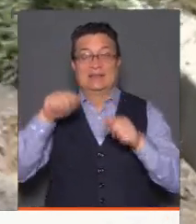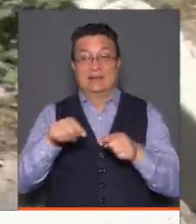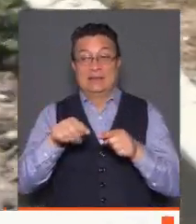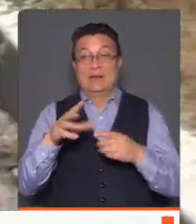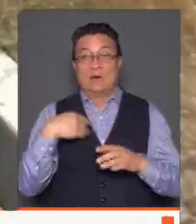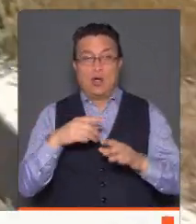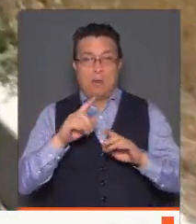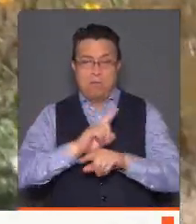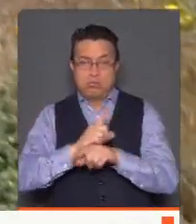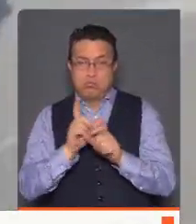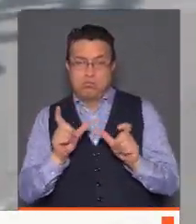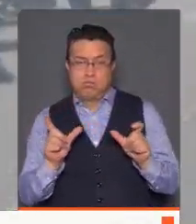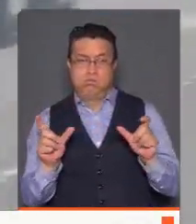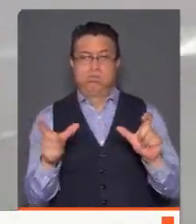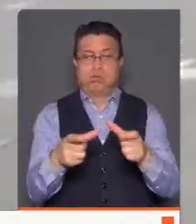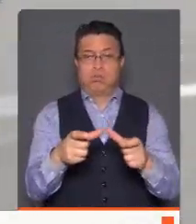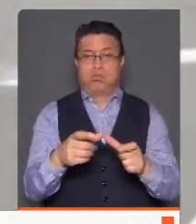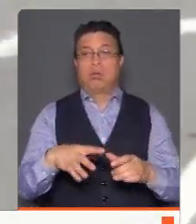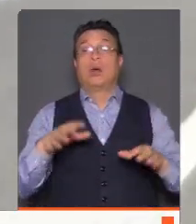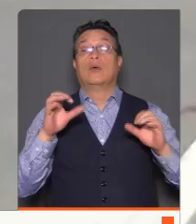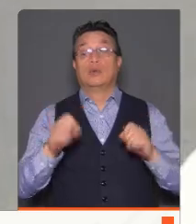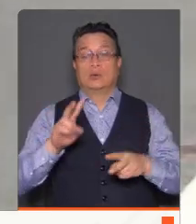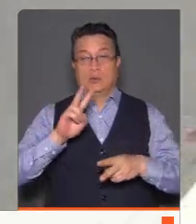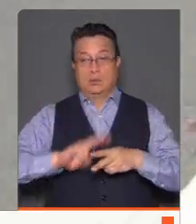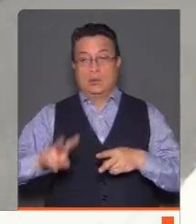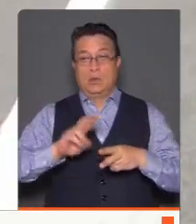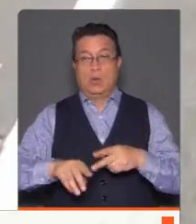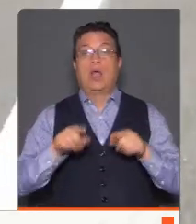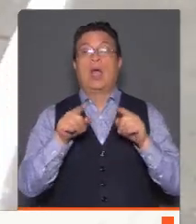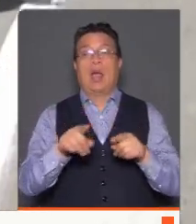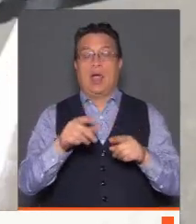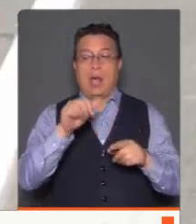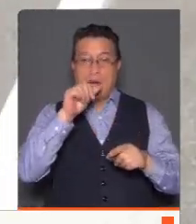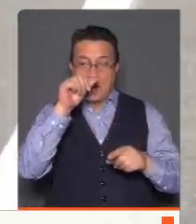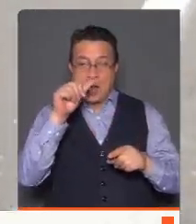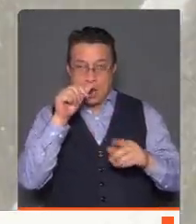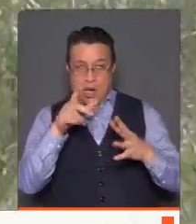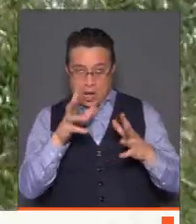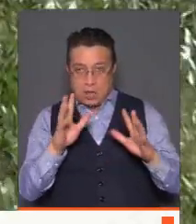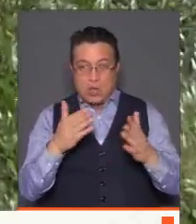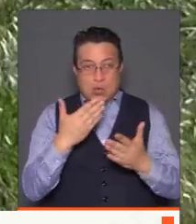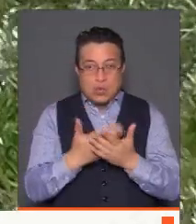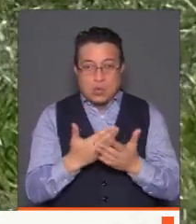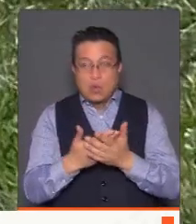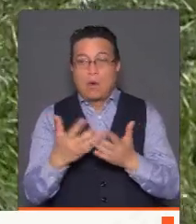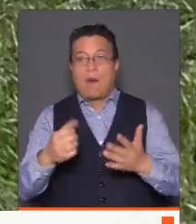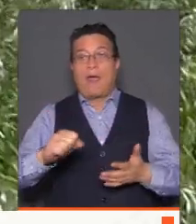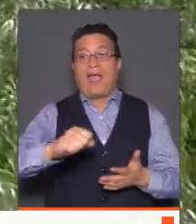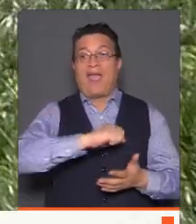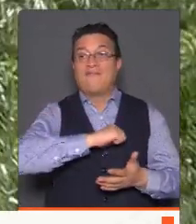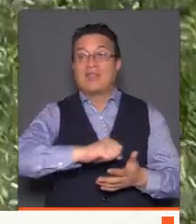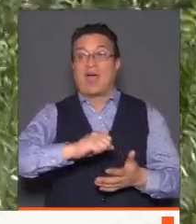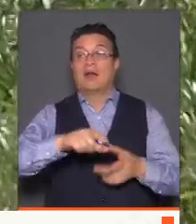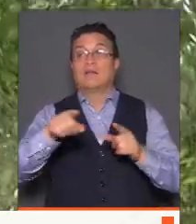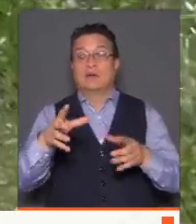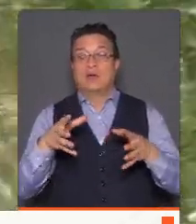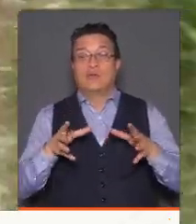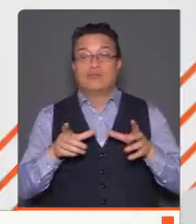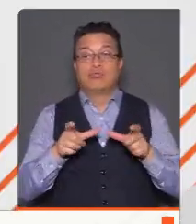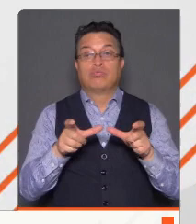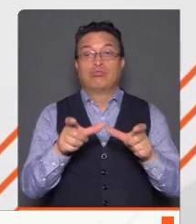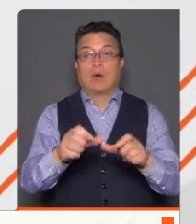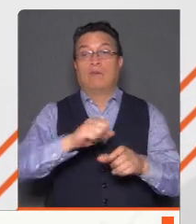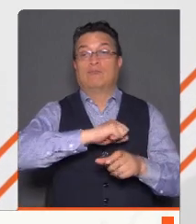relojería, sobre todo por el grado de preparación que estos narcotraficantes utilizaban para evitar que el convoy fuera detenido.